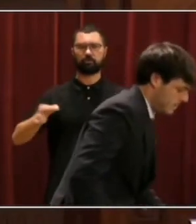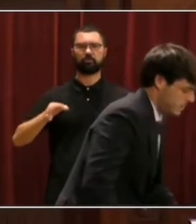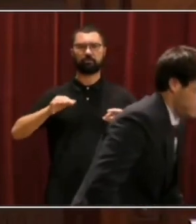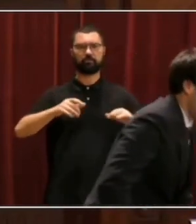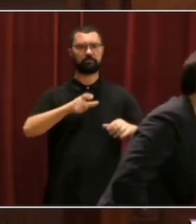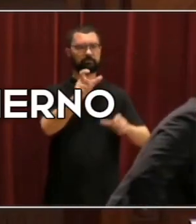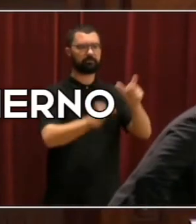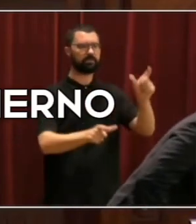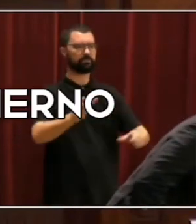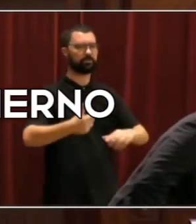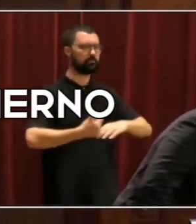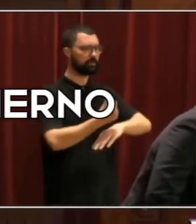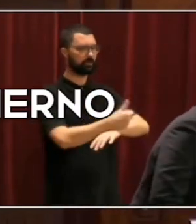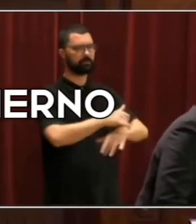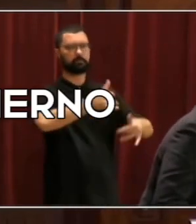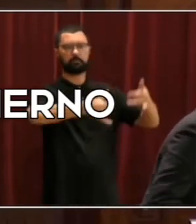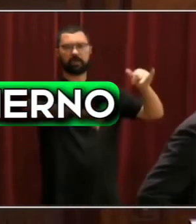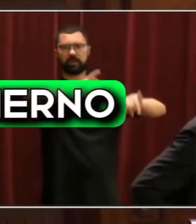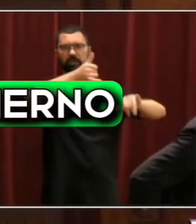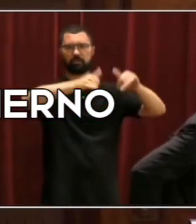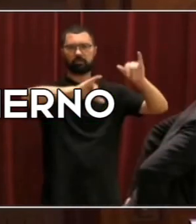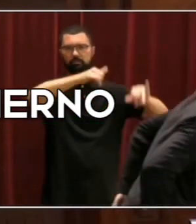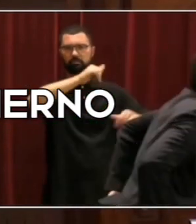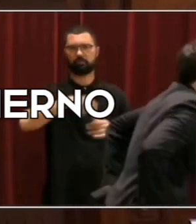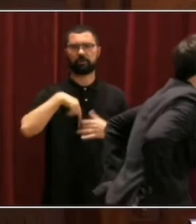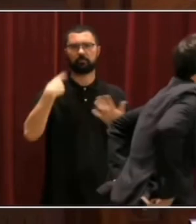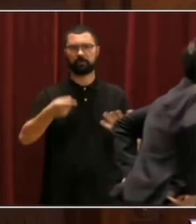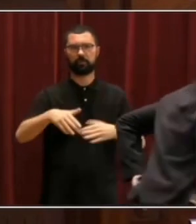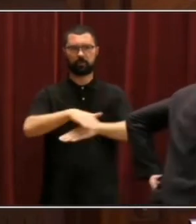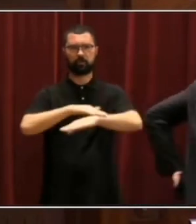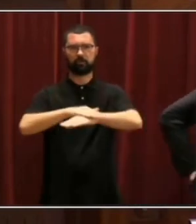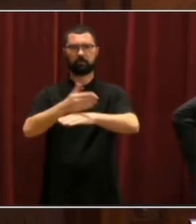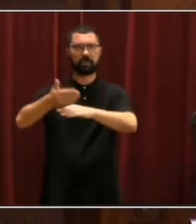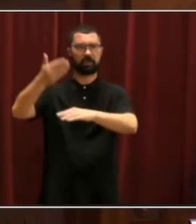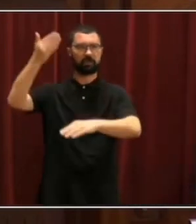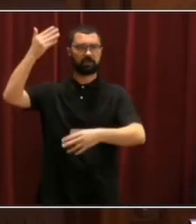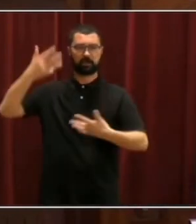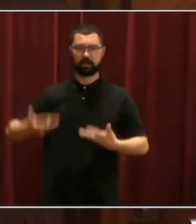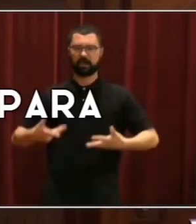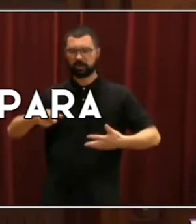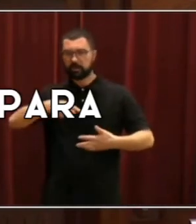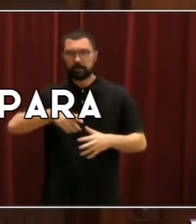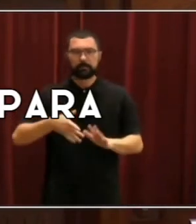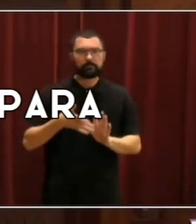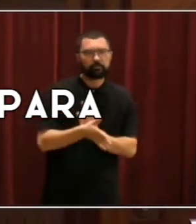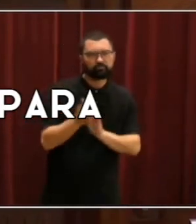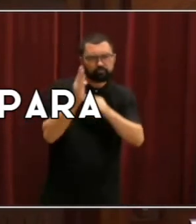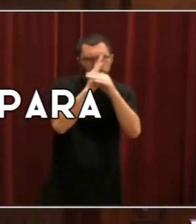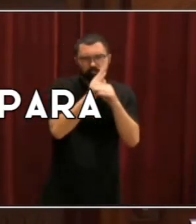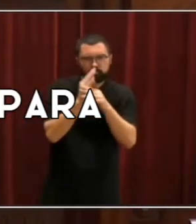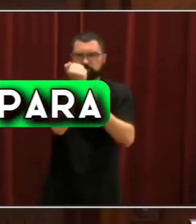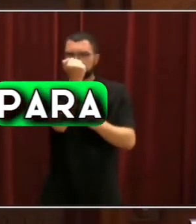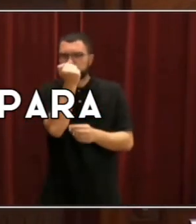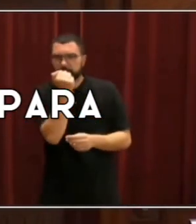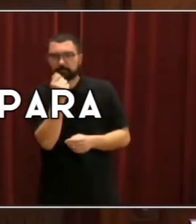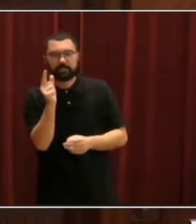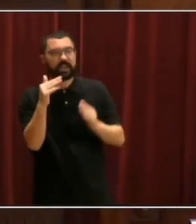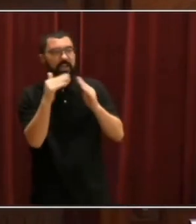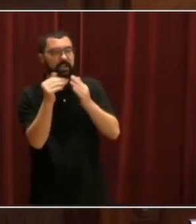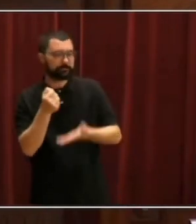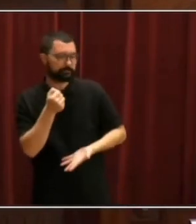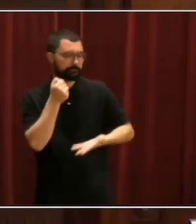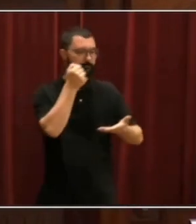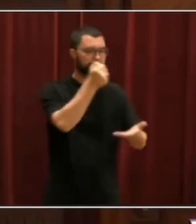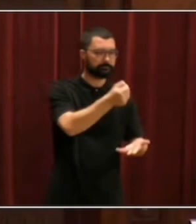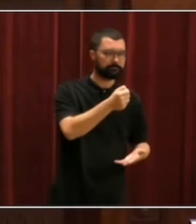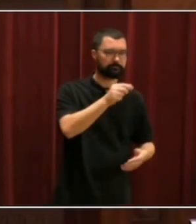ciudadano y hacerles pensar que el actual gobierno tiene motivos oscuros y que no invierte dinero en viviendas para ciudadanos